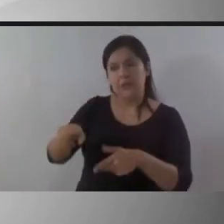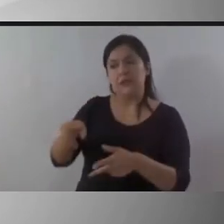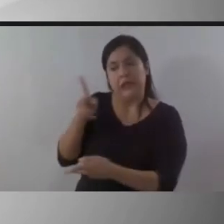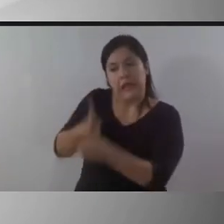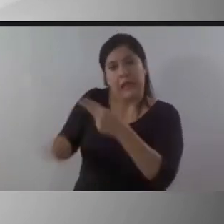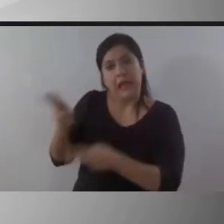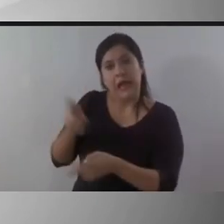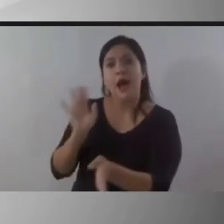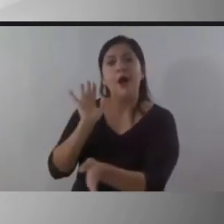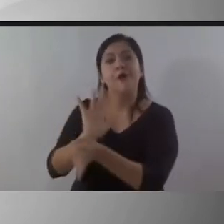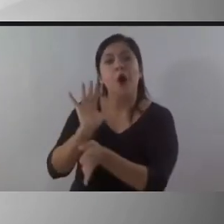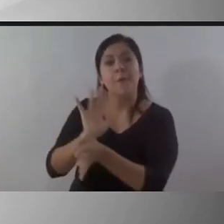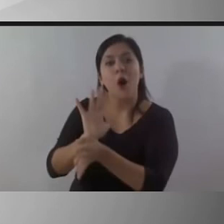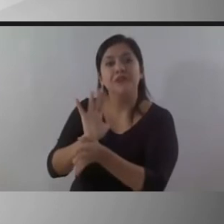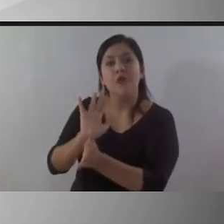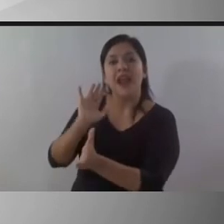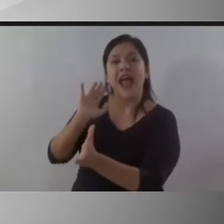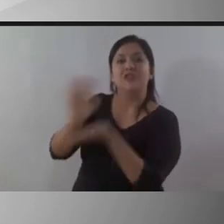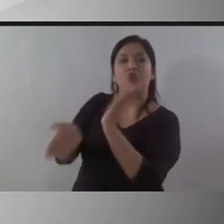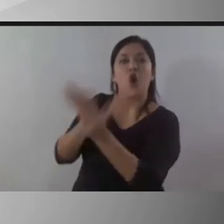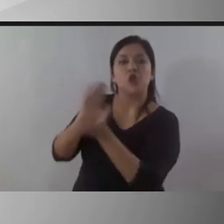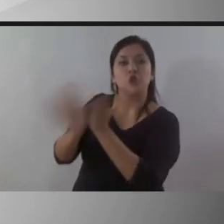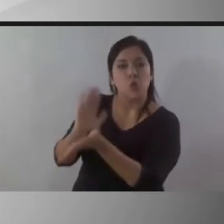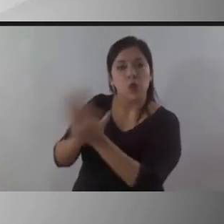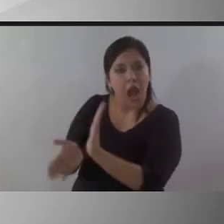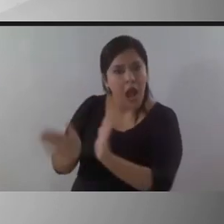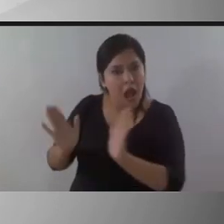tortura en contextos sanitarios,